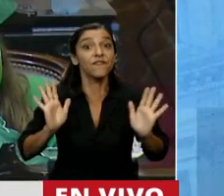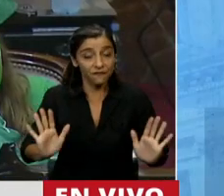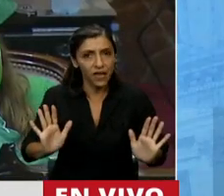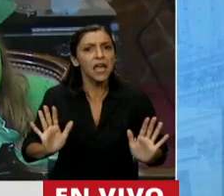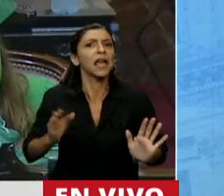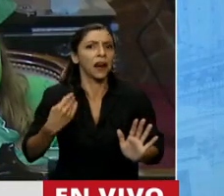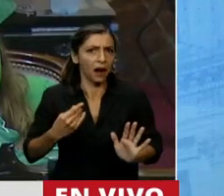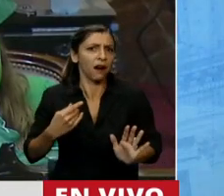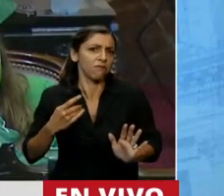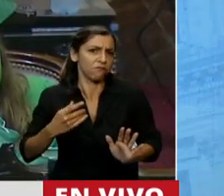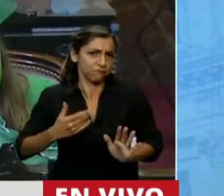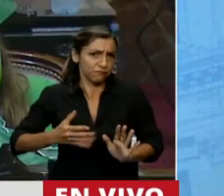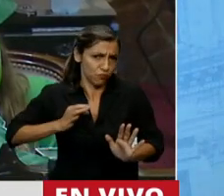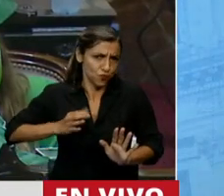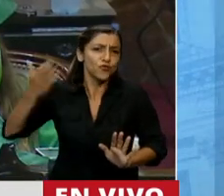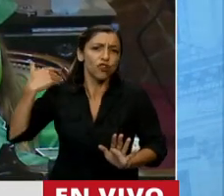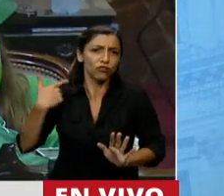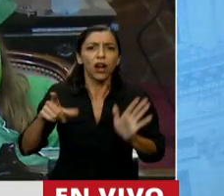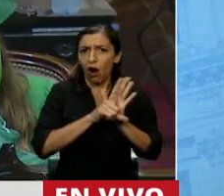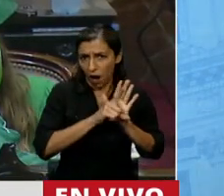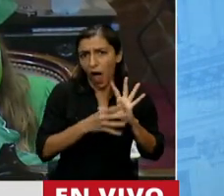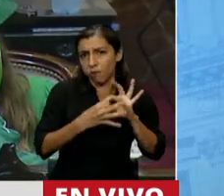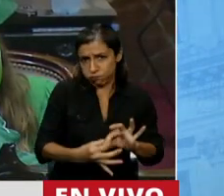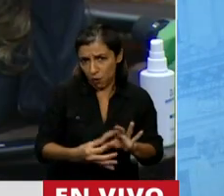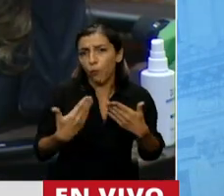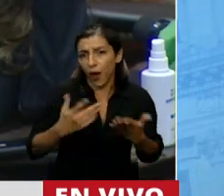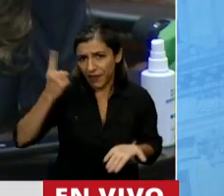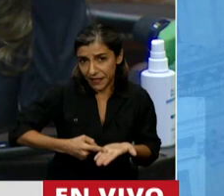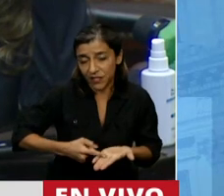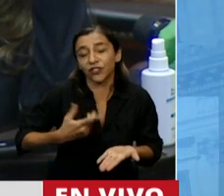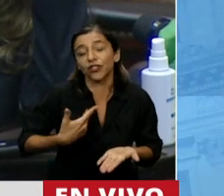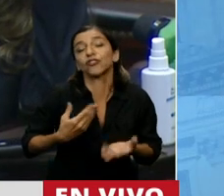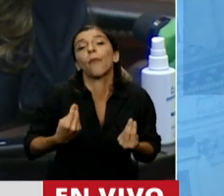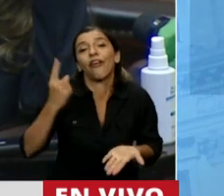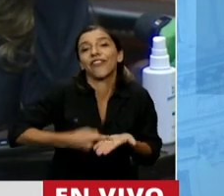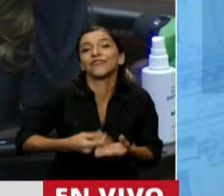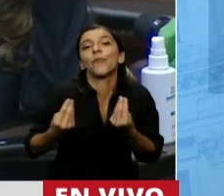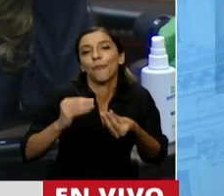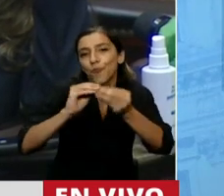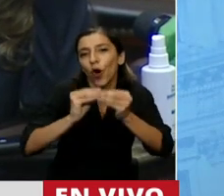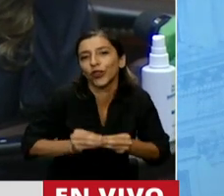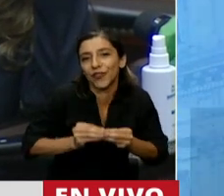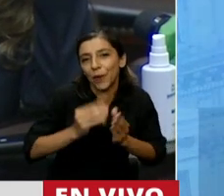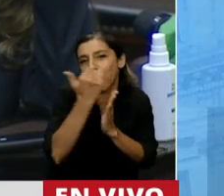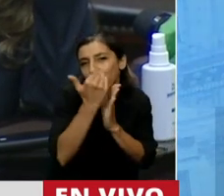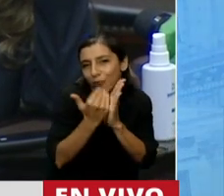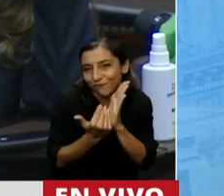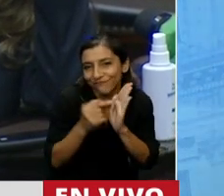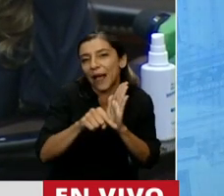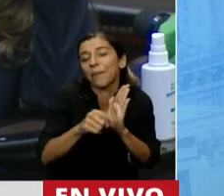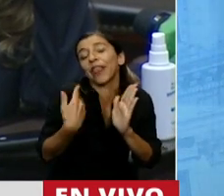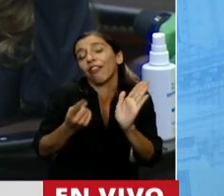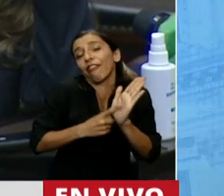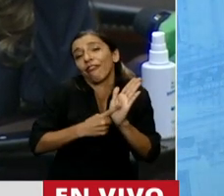es legal. Es legal en términos de causales, porque ese código penal lo hicieron